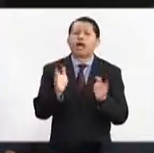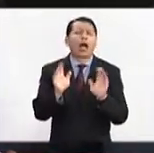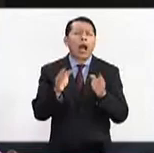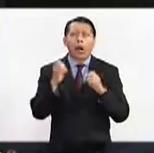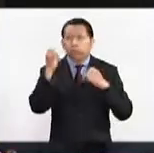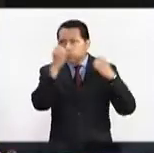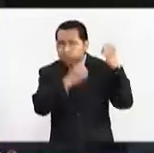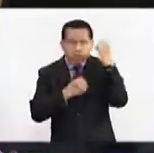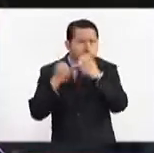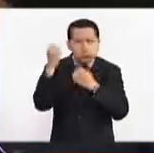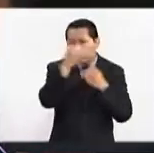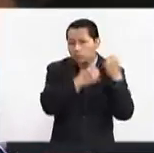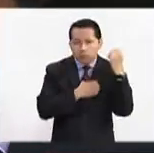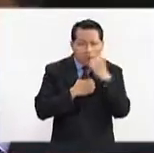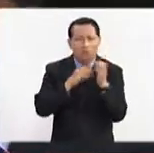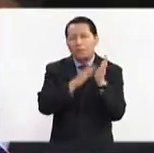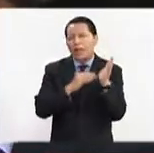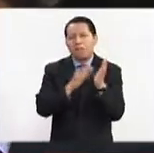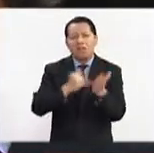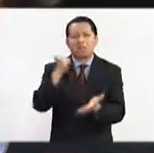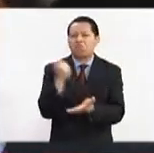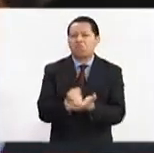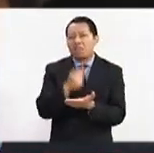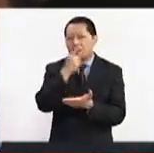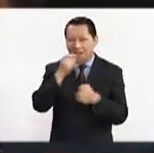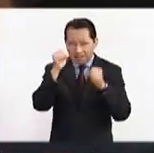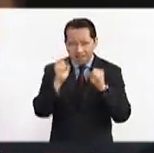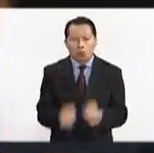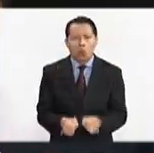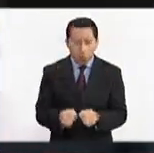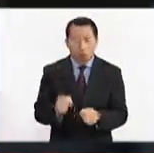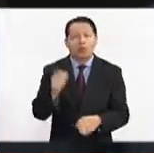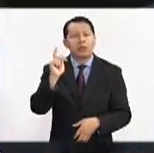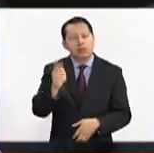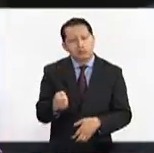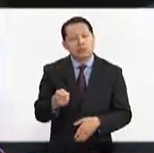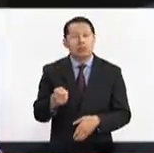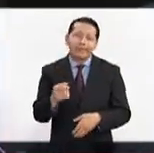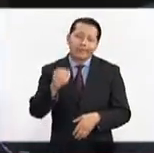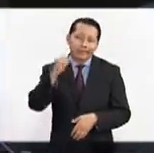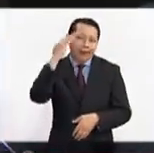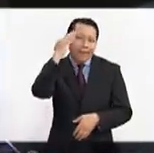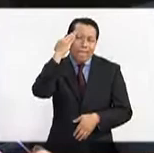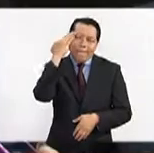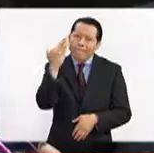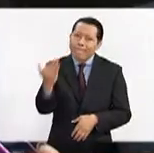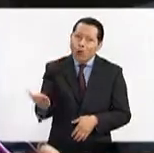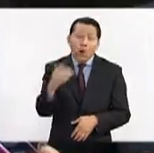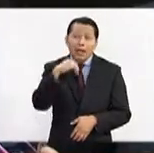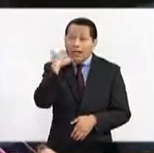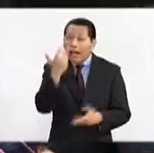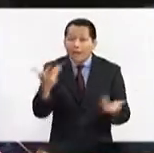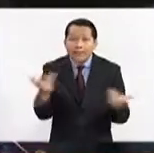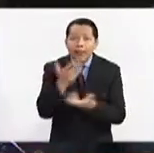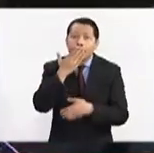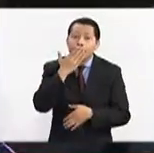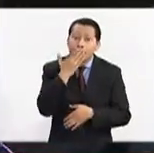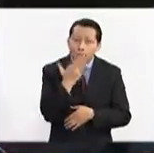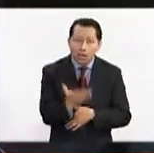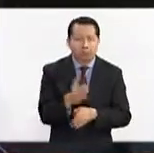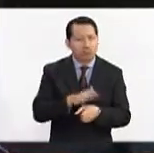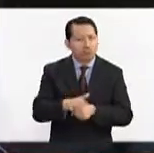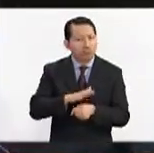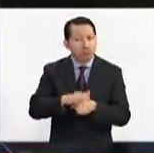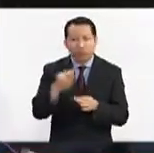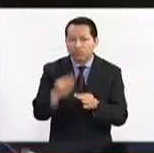estructural. Y eso tarda, sobre todo si lo queremos hacer bien como lo estamos haciendo. Cada inspección se tiene que hacer con